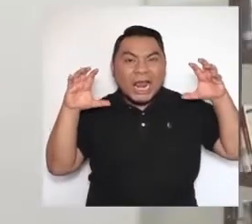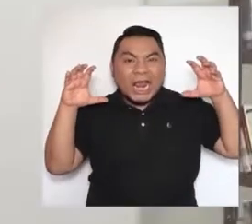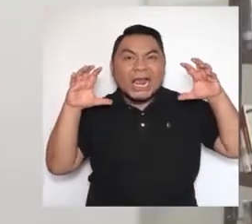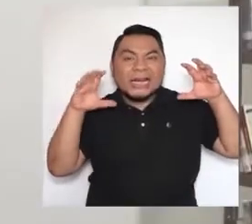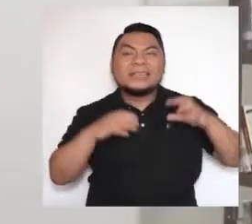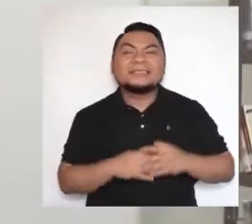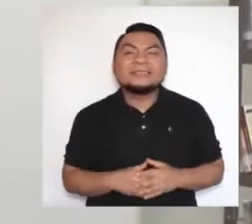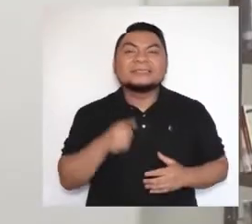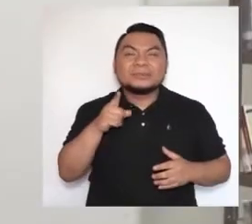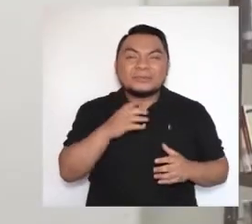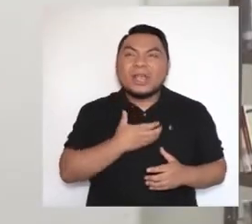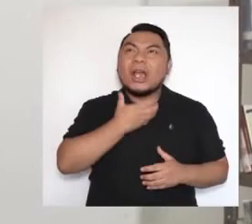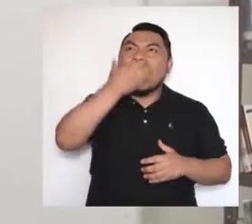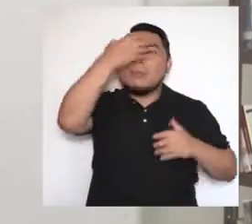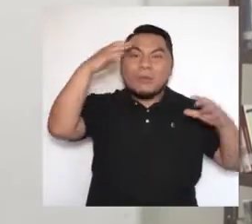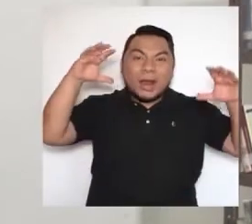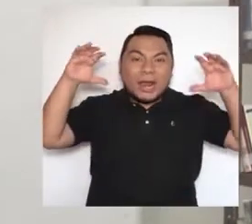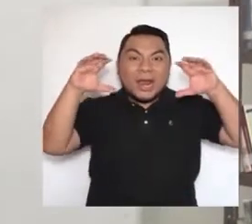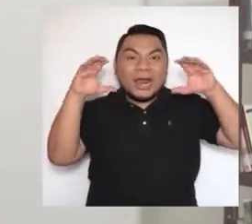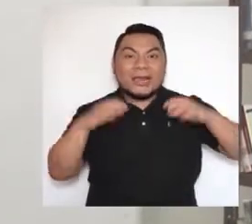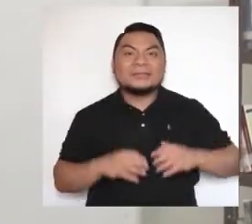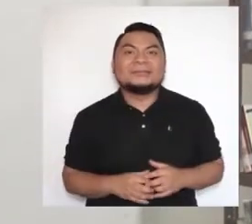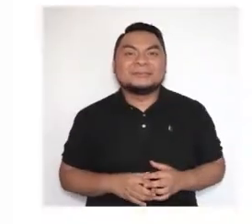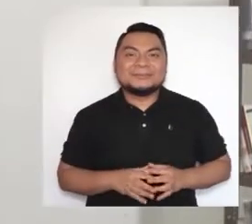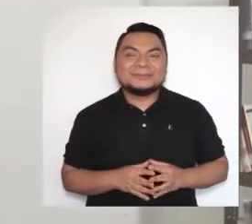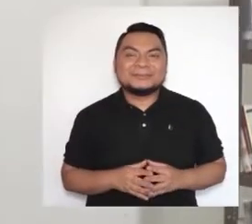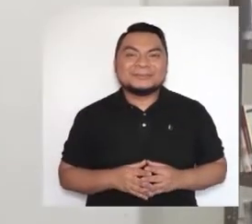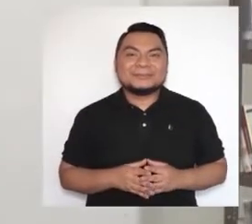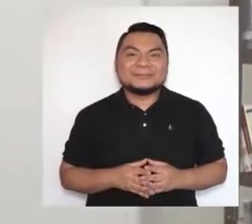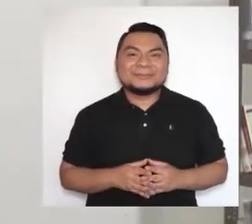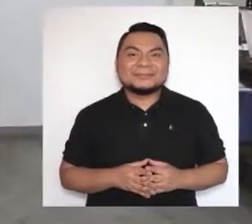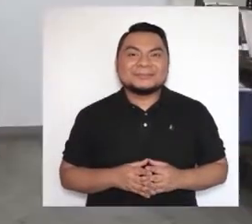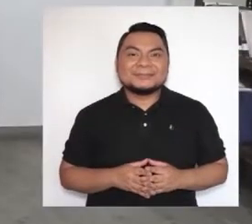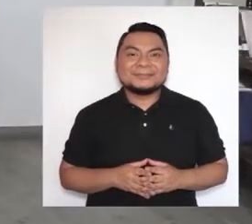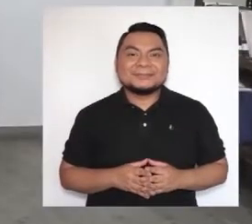¡Dinosaurios! ¡Foto de dinosaurios!